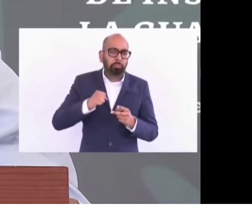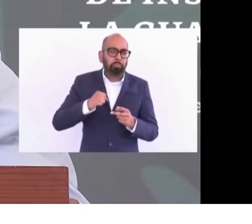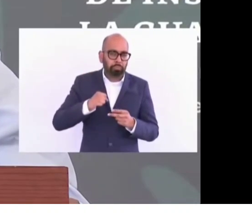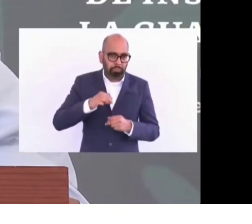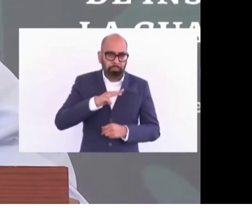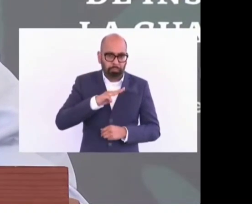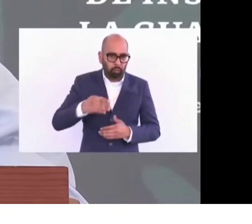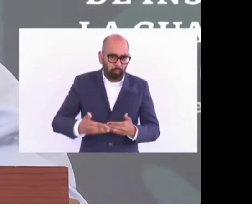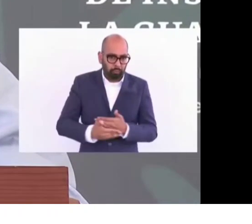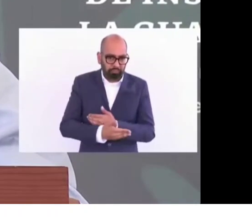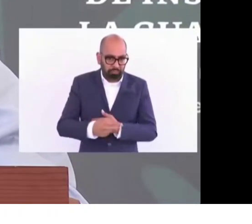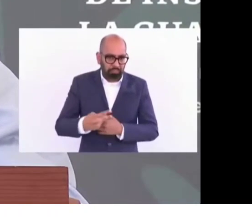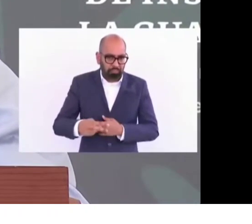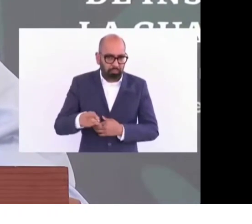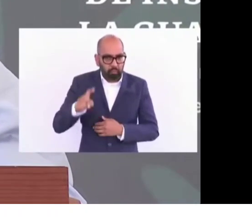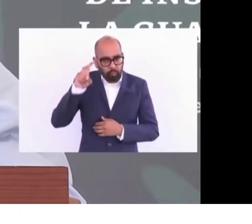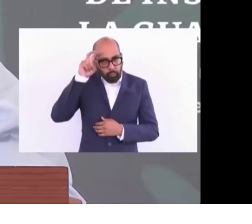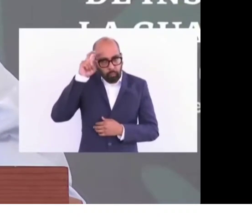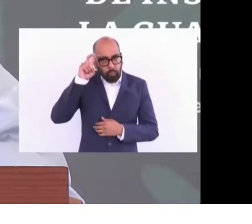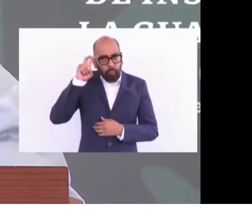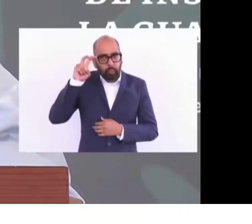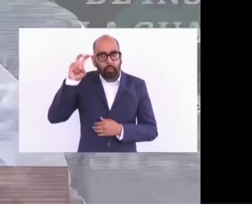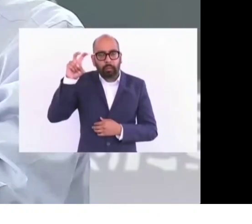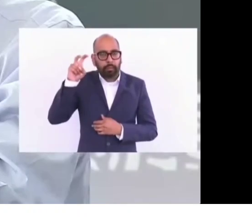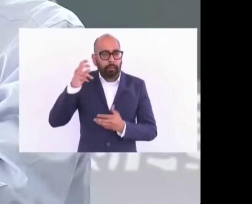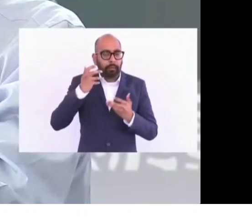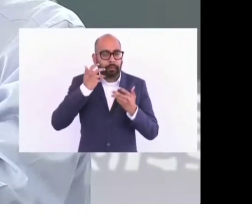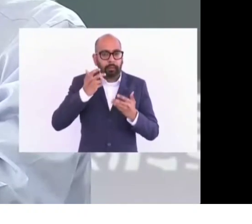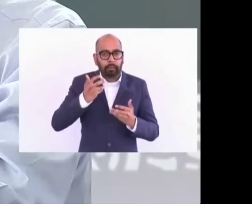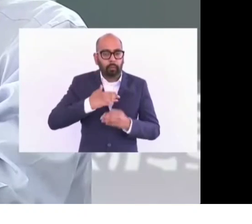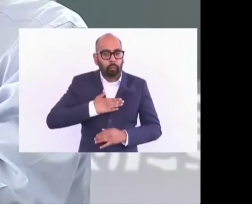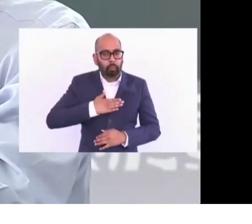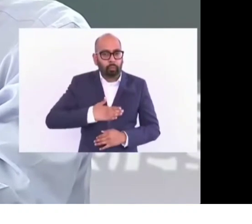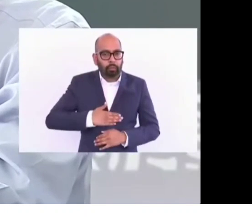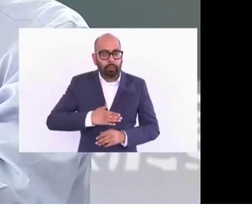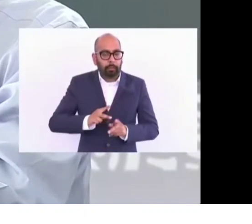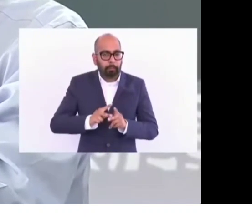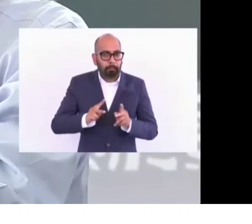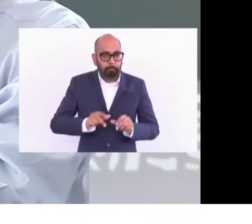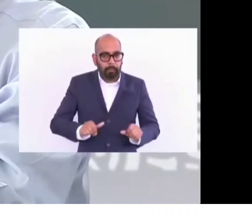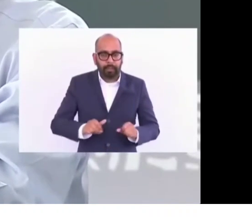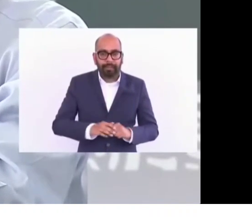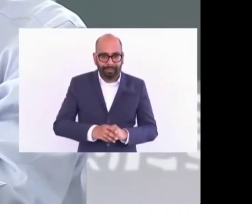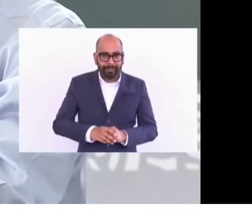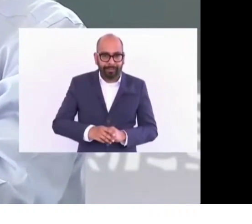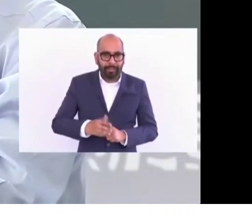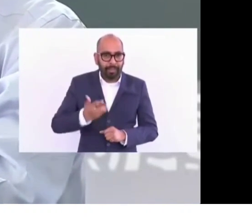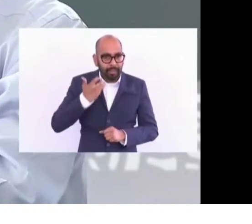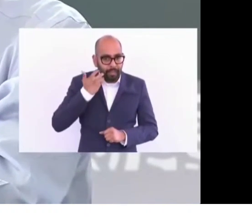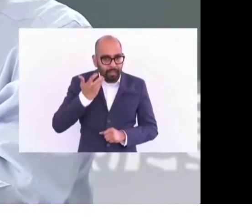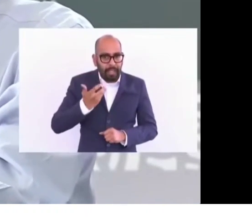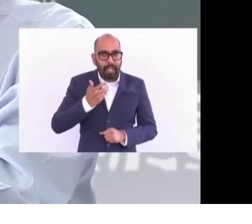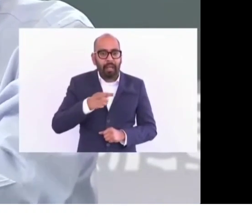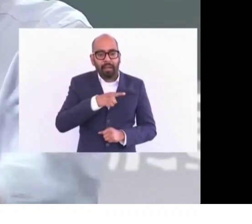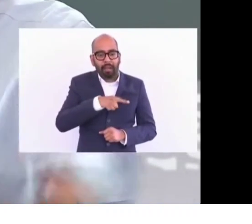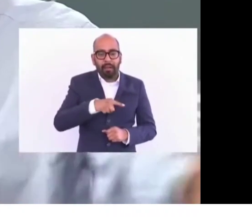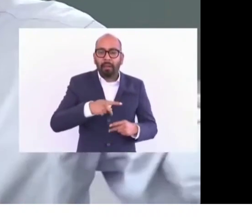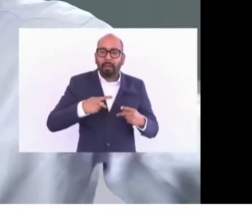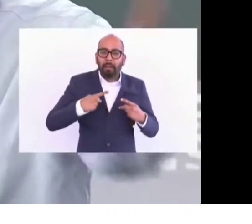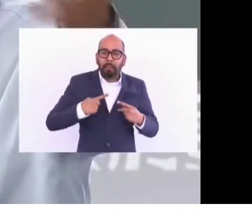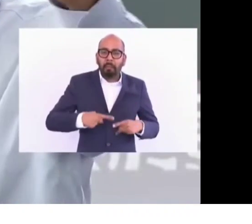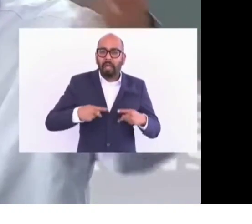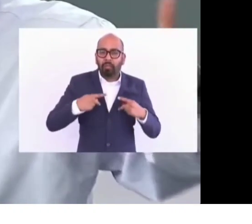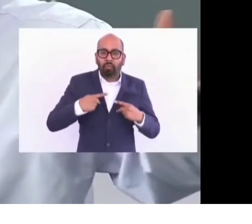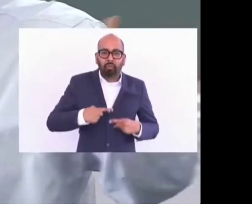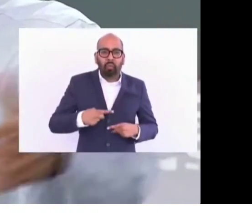Michoacano, que quería precisamente eso. Decía que se modere la indigencia y la opulencia, es decir, que